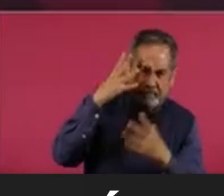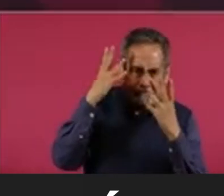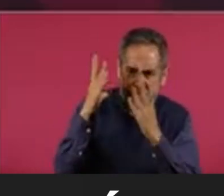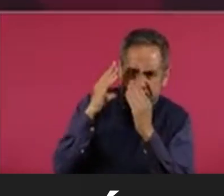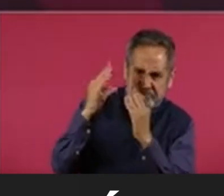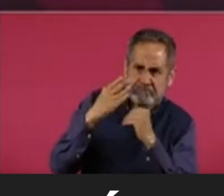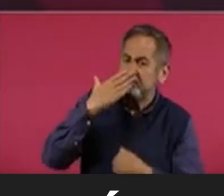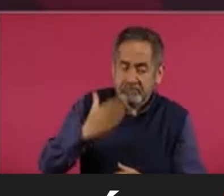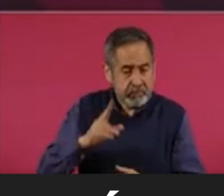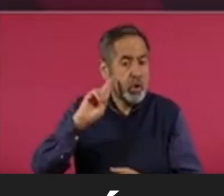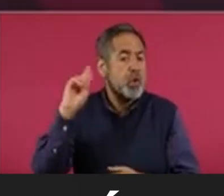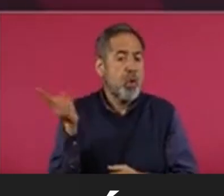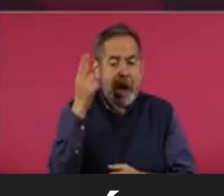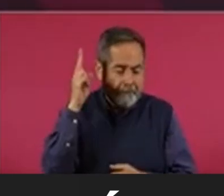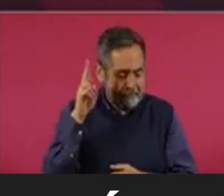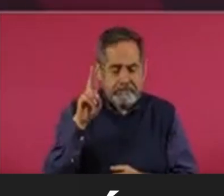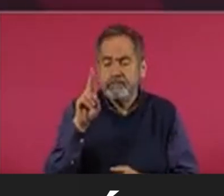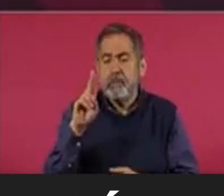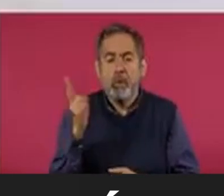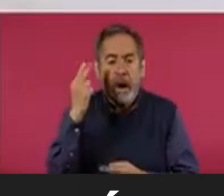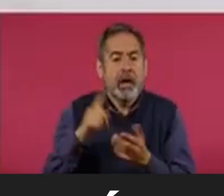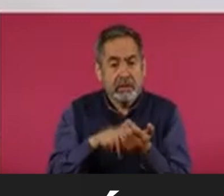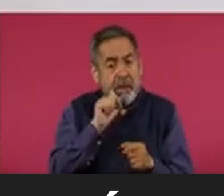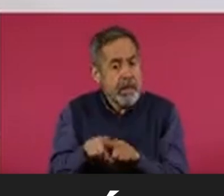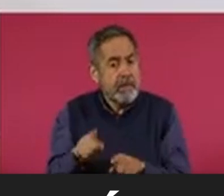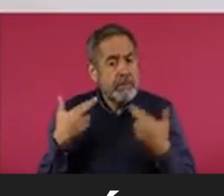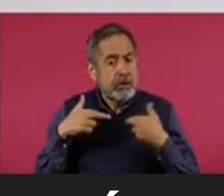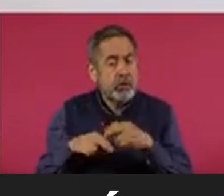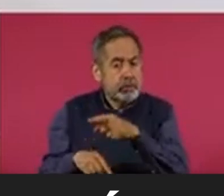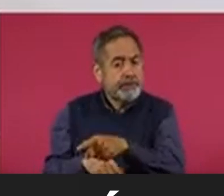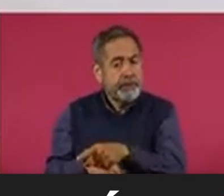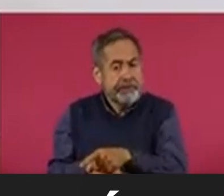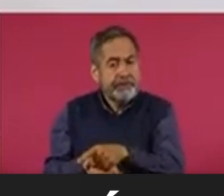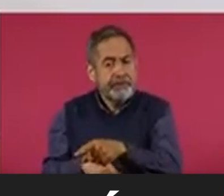en la UNAM, y también maestros